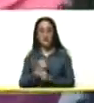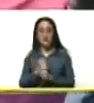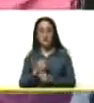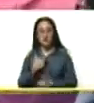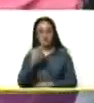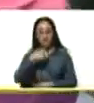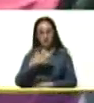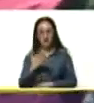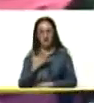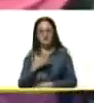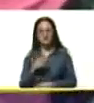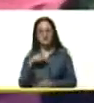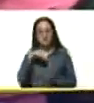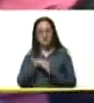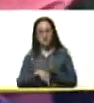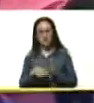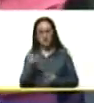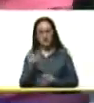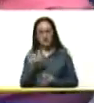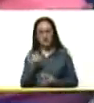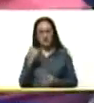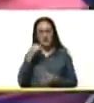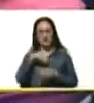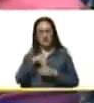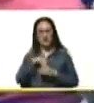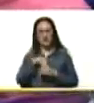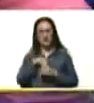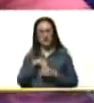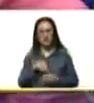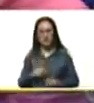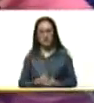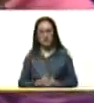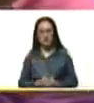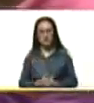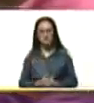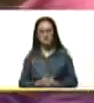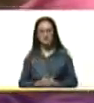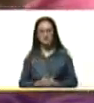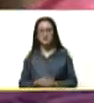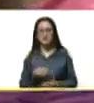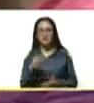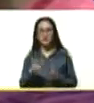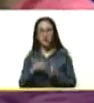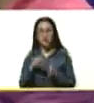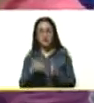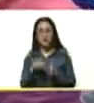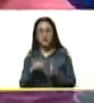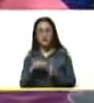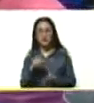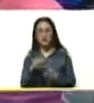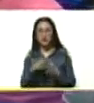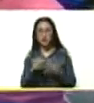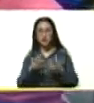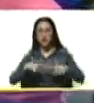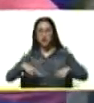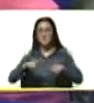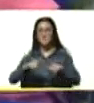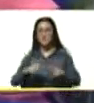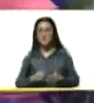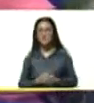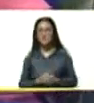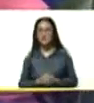esencia verdadera, profunda. Y a mí estos trenes, estos vagones, todos estos espacios,